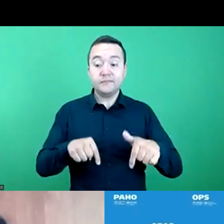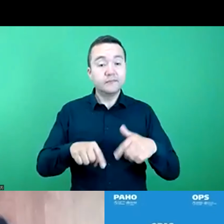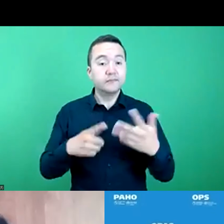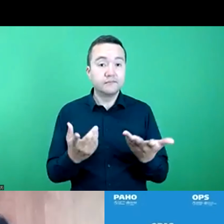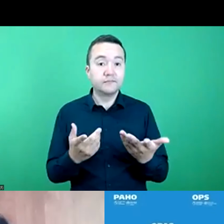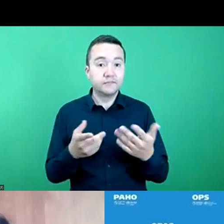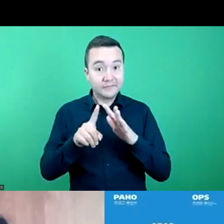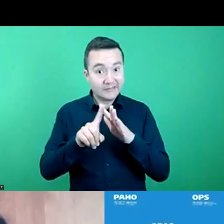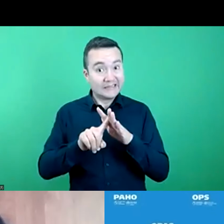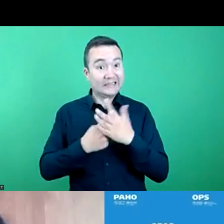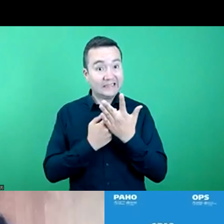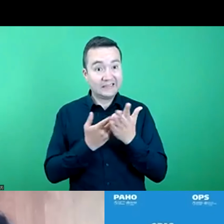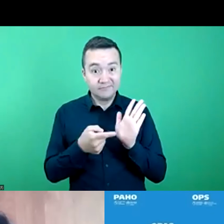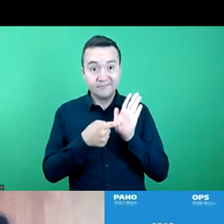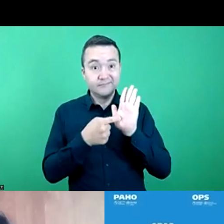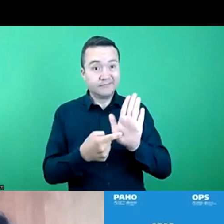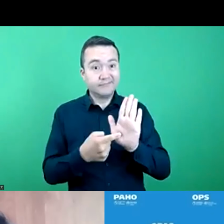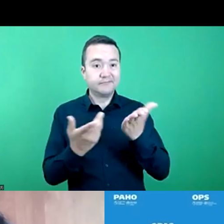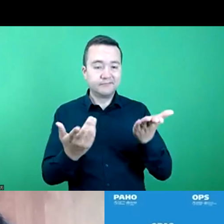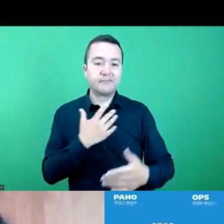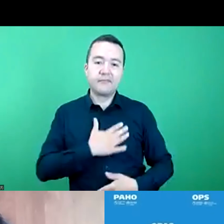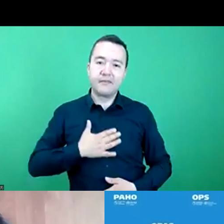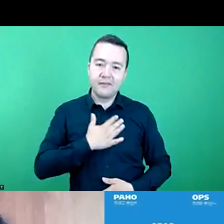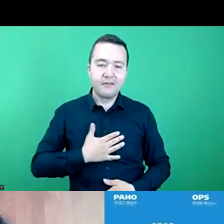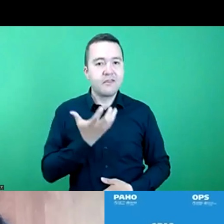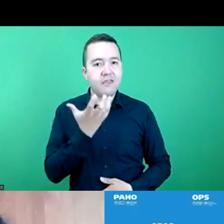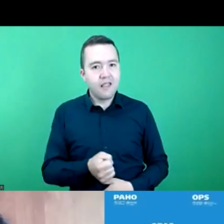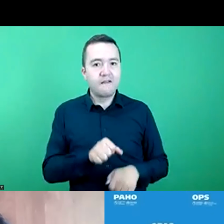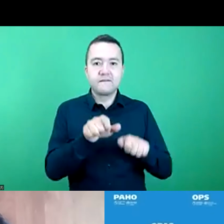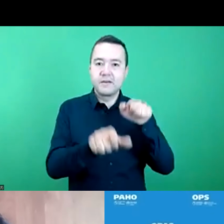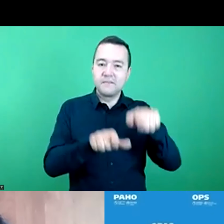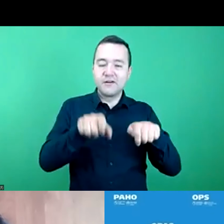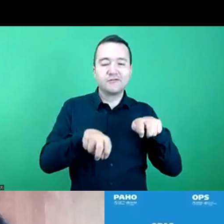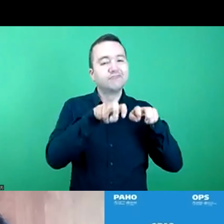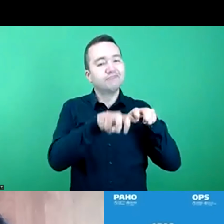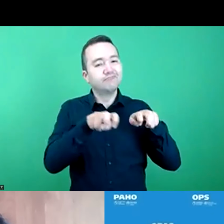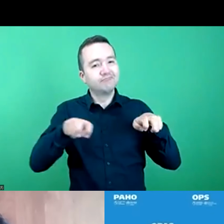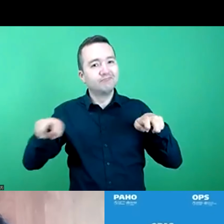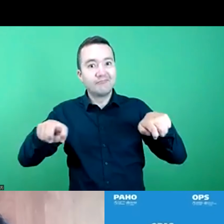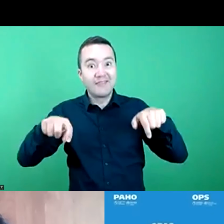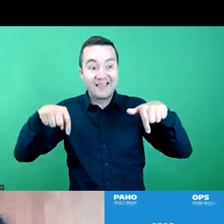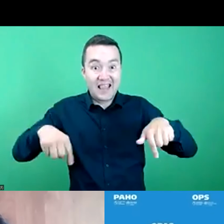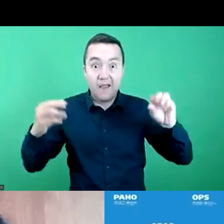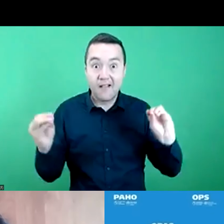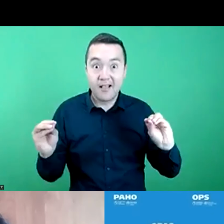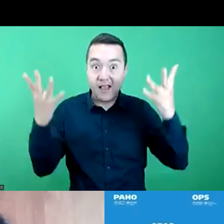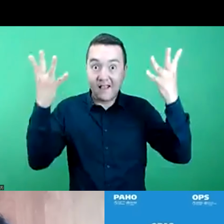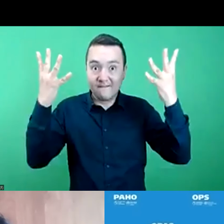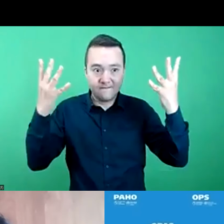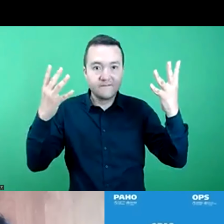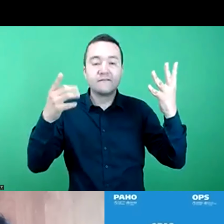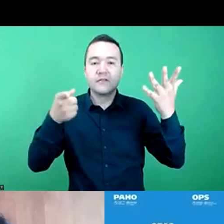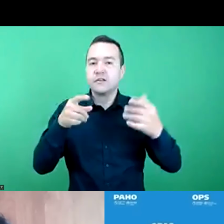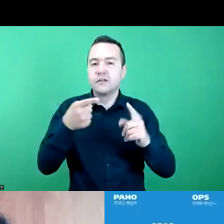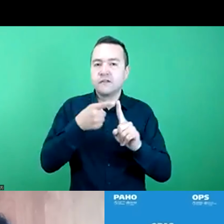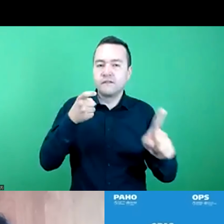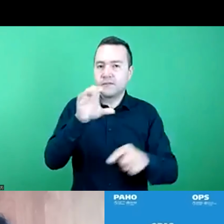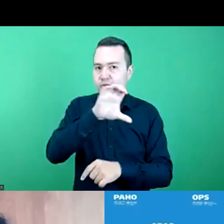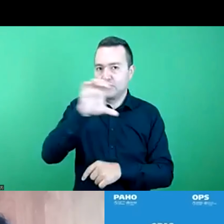el placer de contar con una serie de panelistas en vivo que nos van a acompañar desde Costa Rica, desde